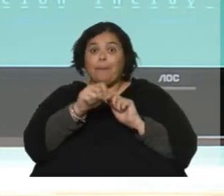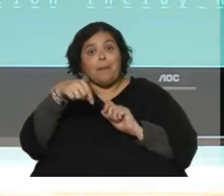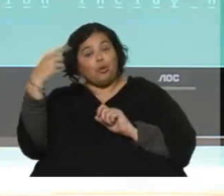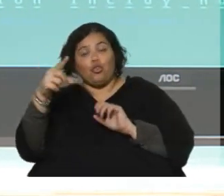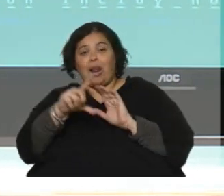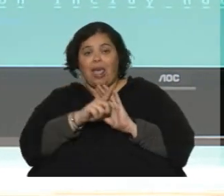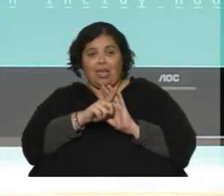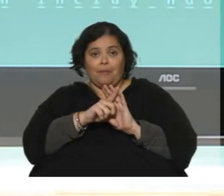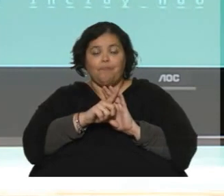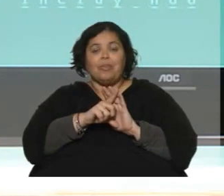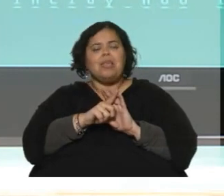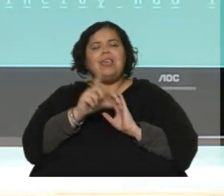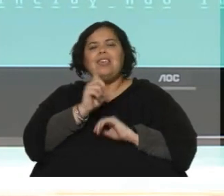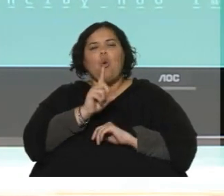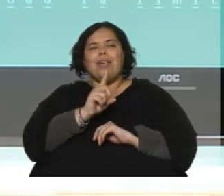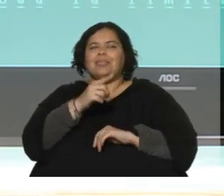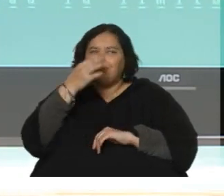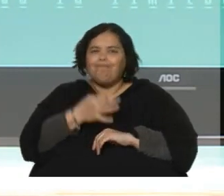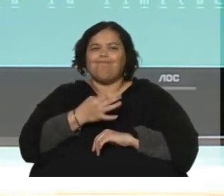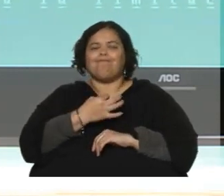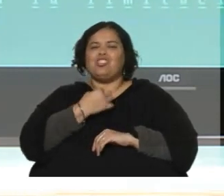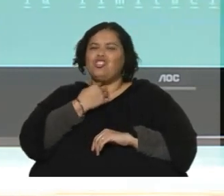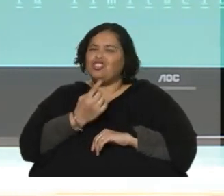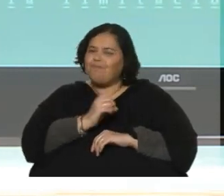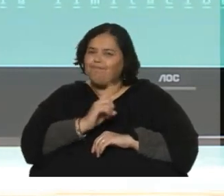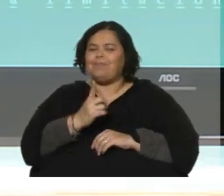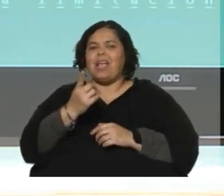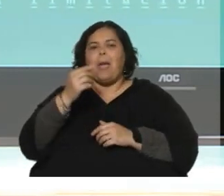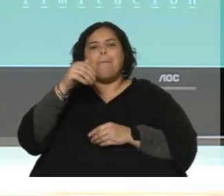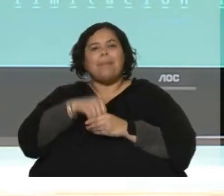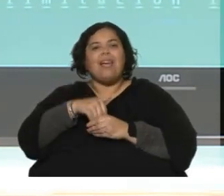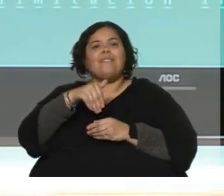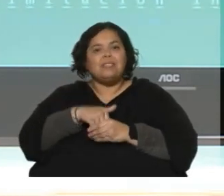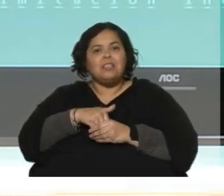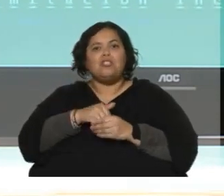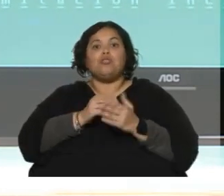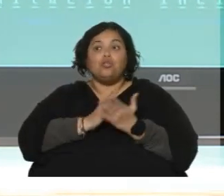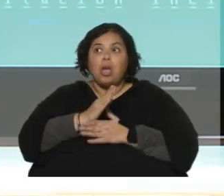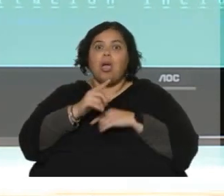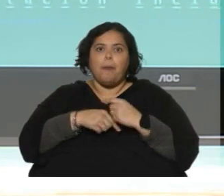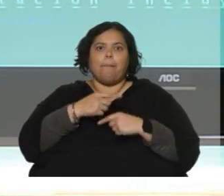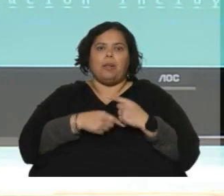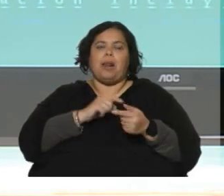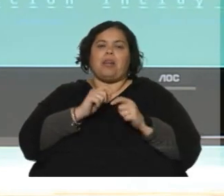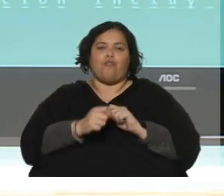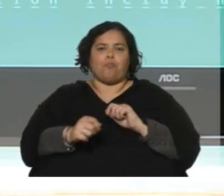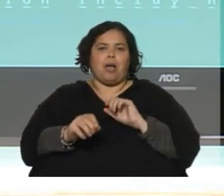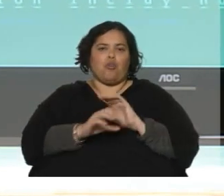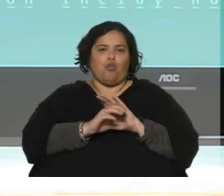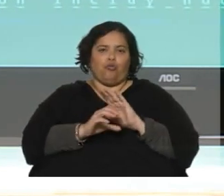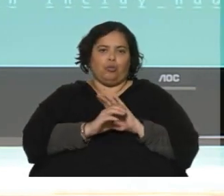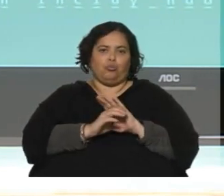ley y no resulta conveniente llevar adelante un plebiscito cada vez para una reforma constitucional